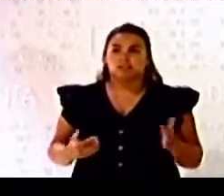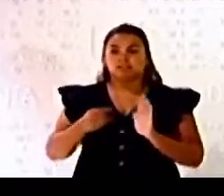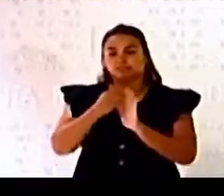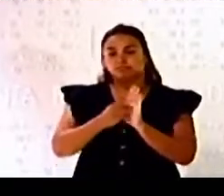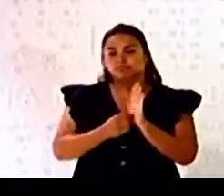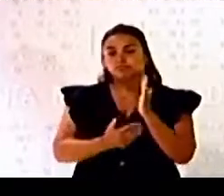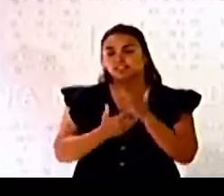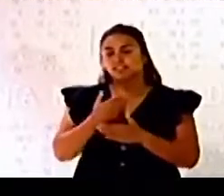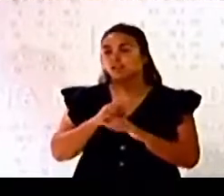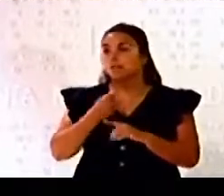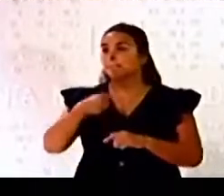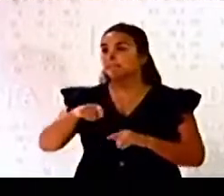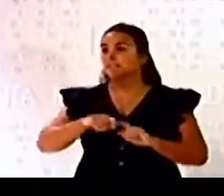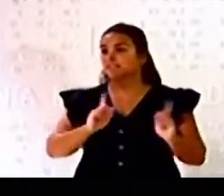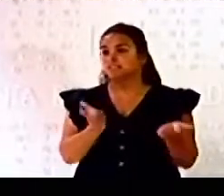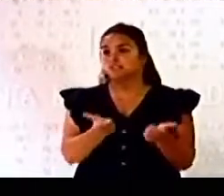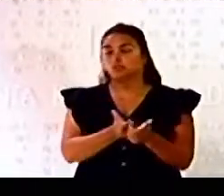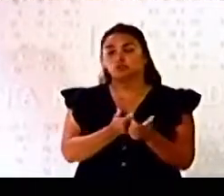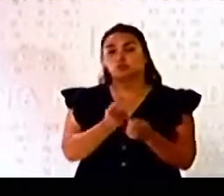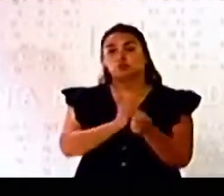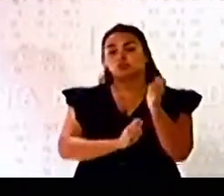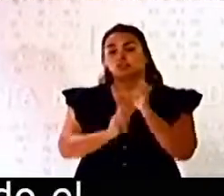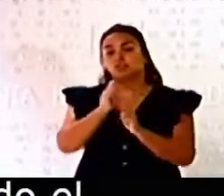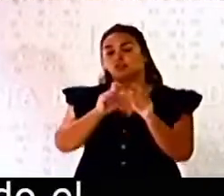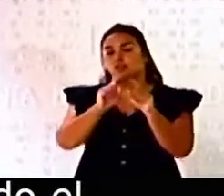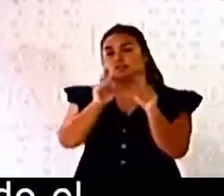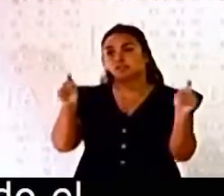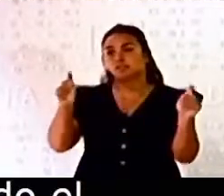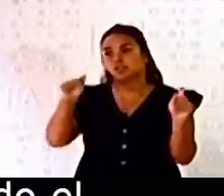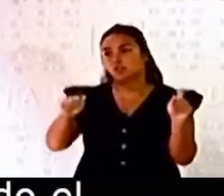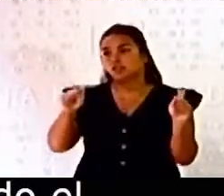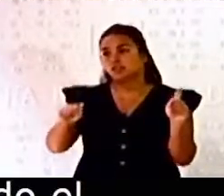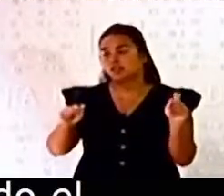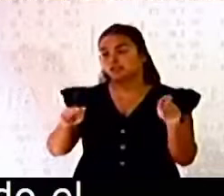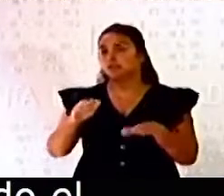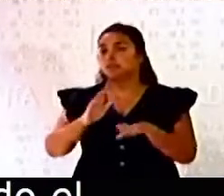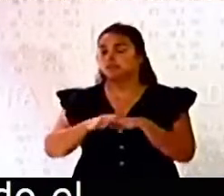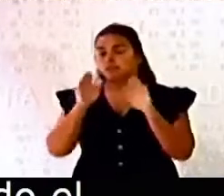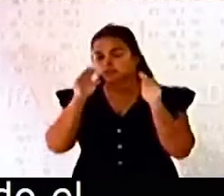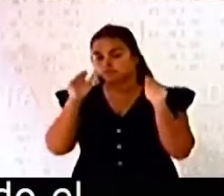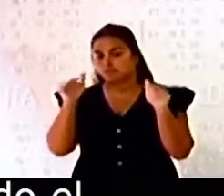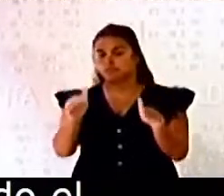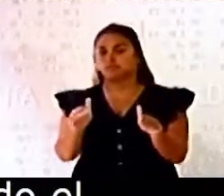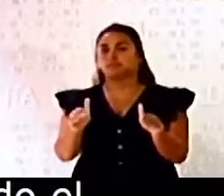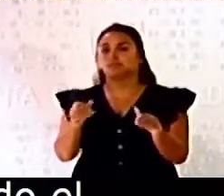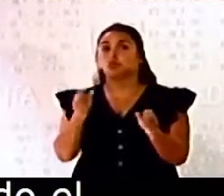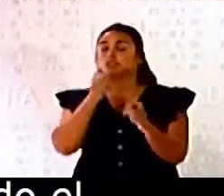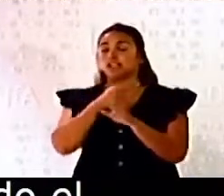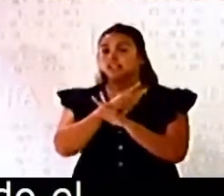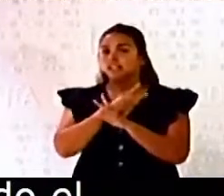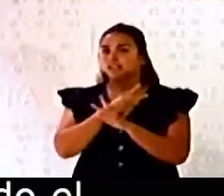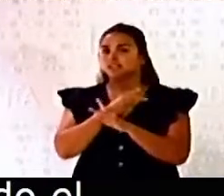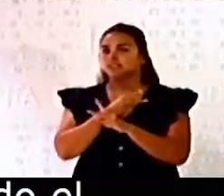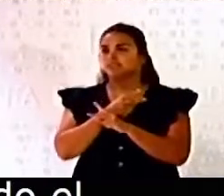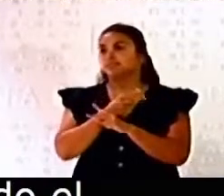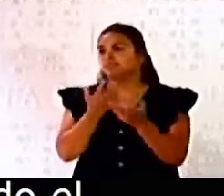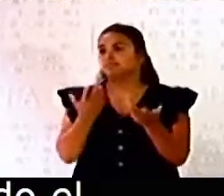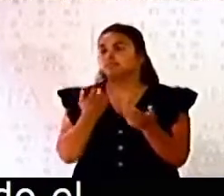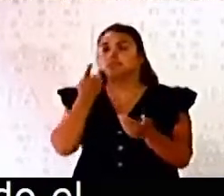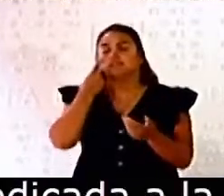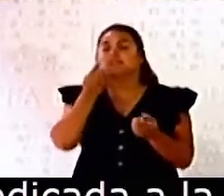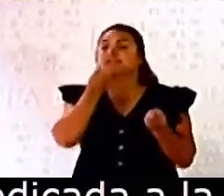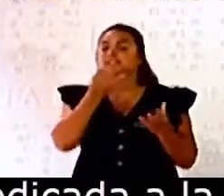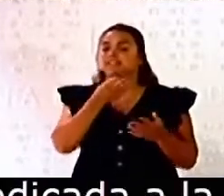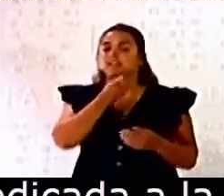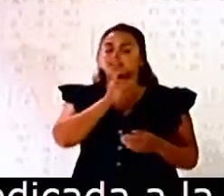cuando el presidente se reúne con una asociación de empresarios, en este caso dedicados a la hostelería? Pues de cómo están funcionando o